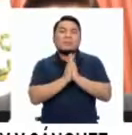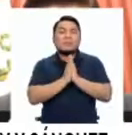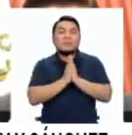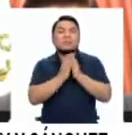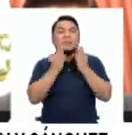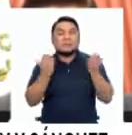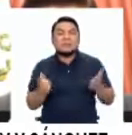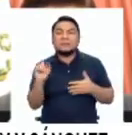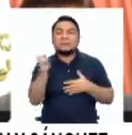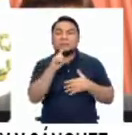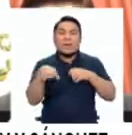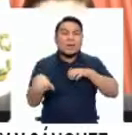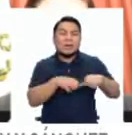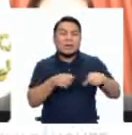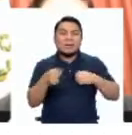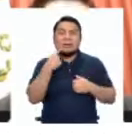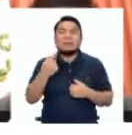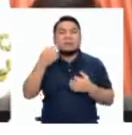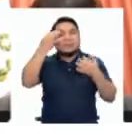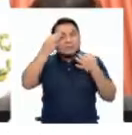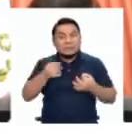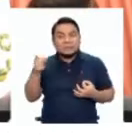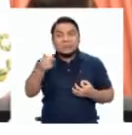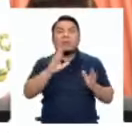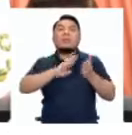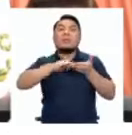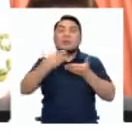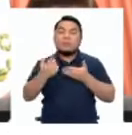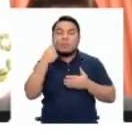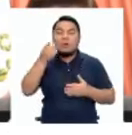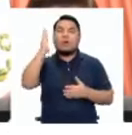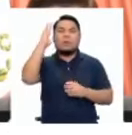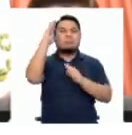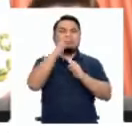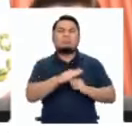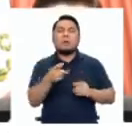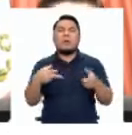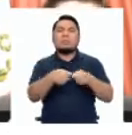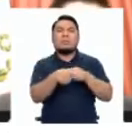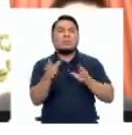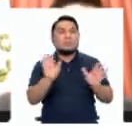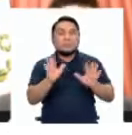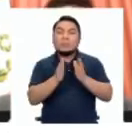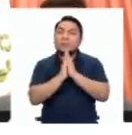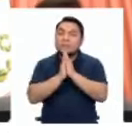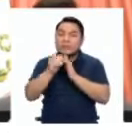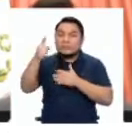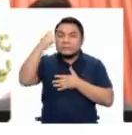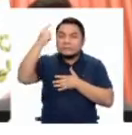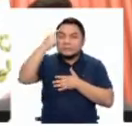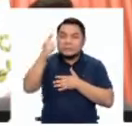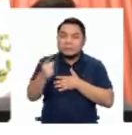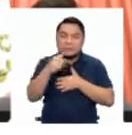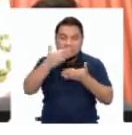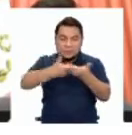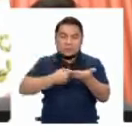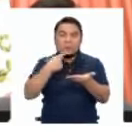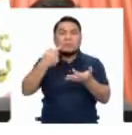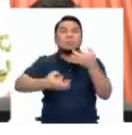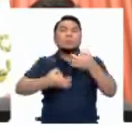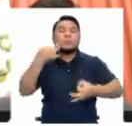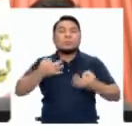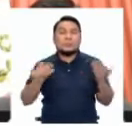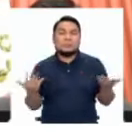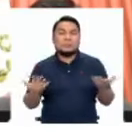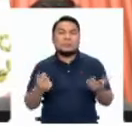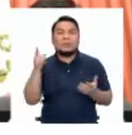es que no hagamos nuestras decisiones que pueden ser arbitrarias, adoptadas por el Congreso anterior, que impiden la acción de la justicia, o